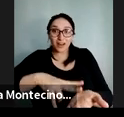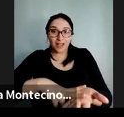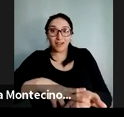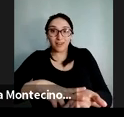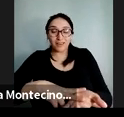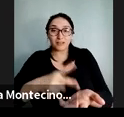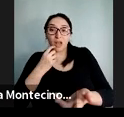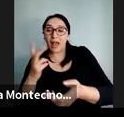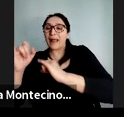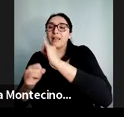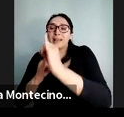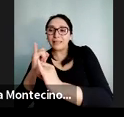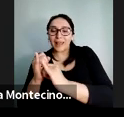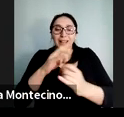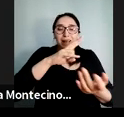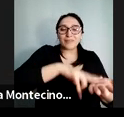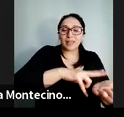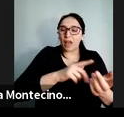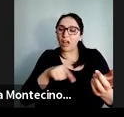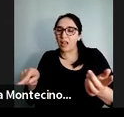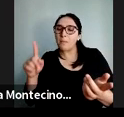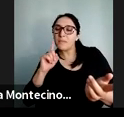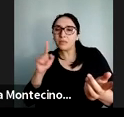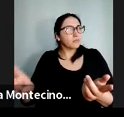todo en este contexto de pandemia.